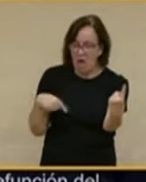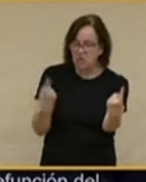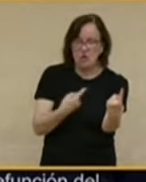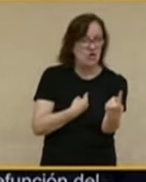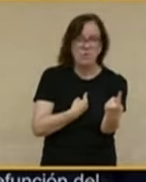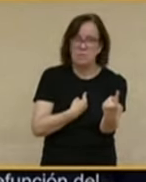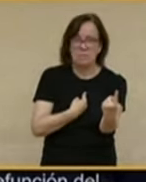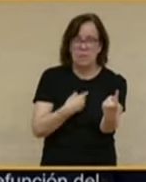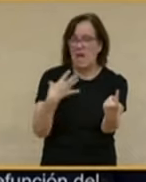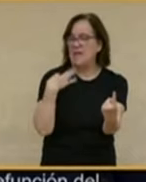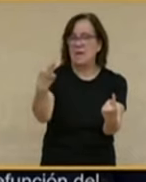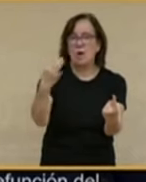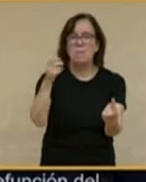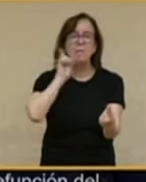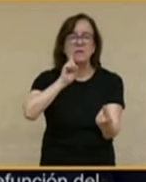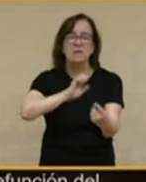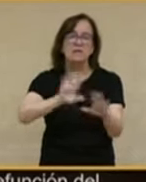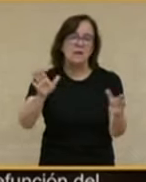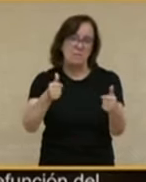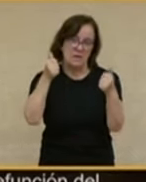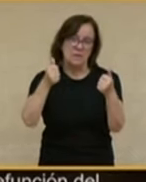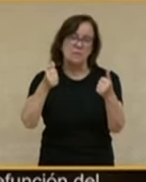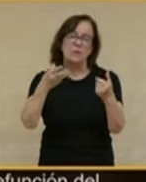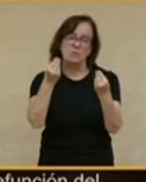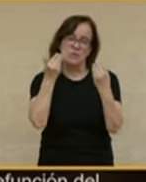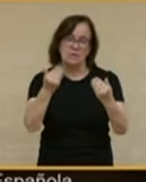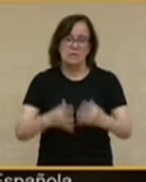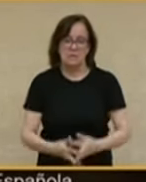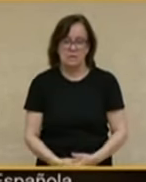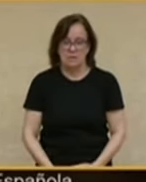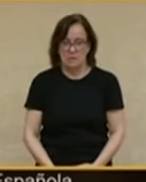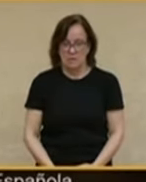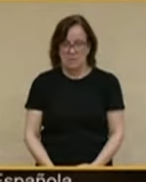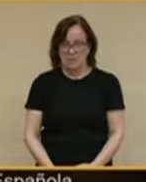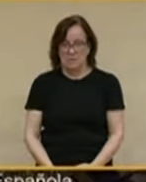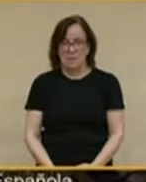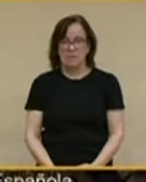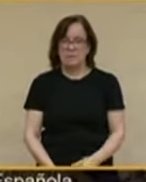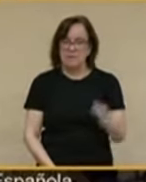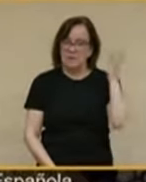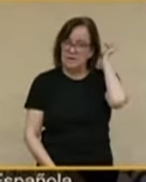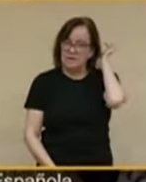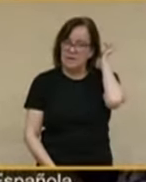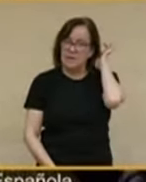no nos han elegido para mentir. Nada más, señorías, y muchas gracias.